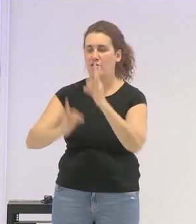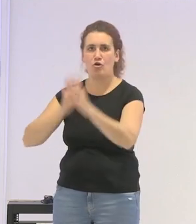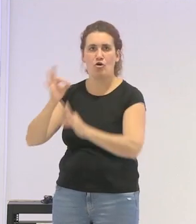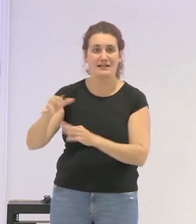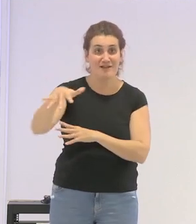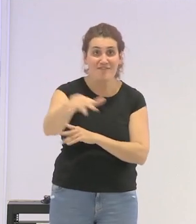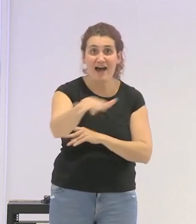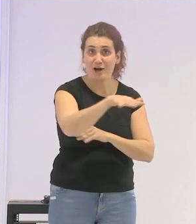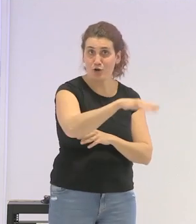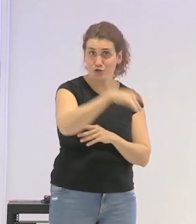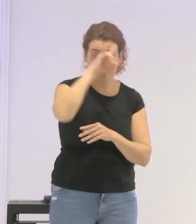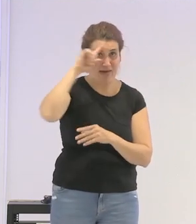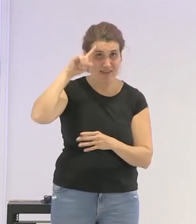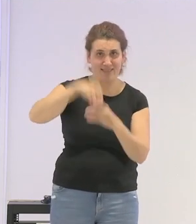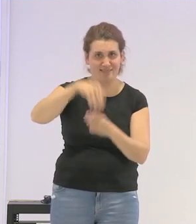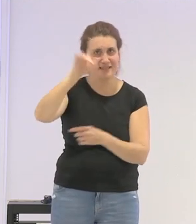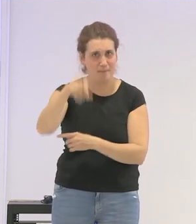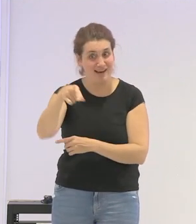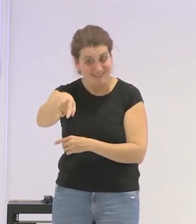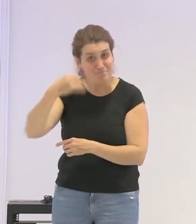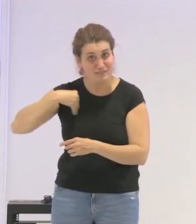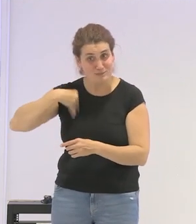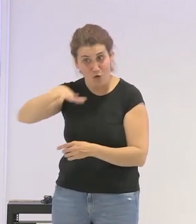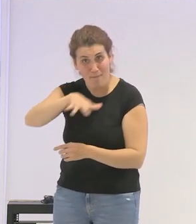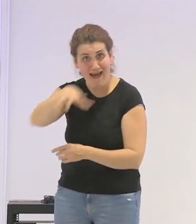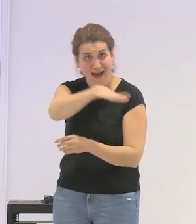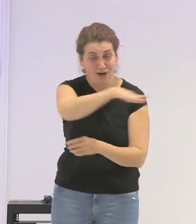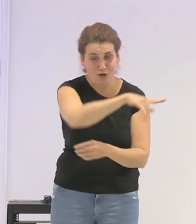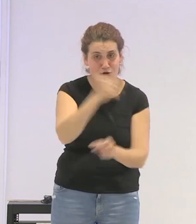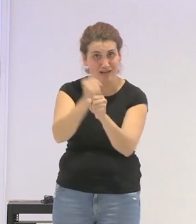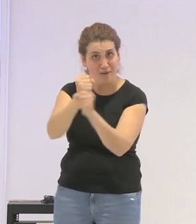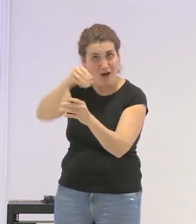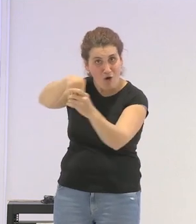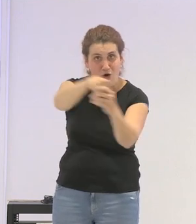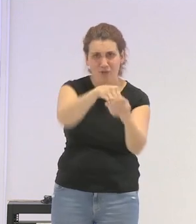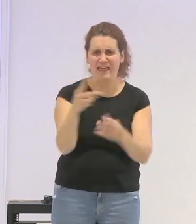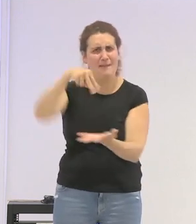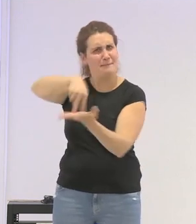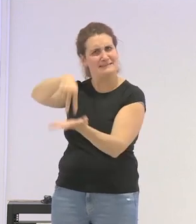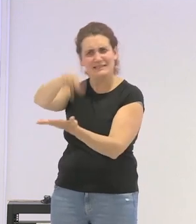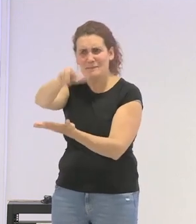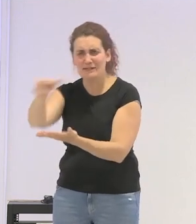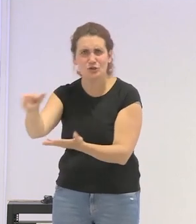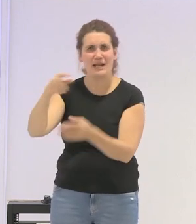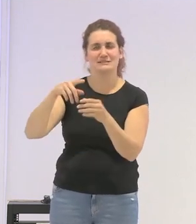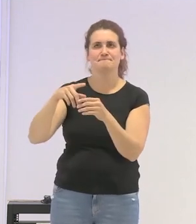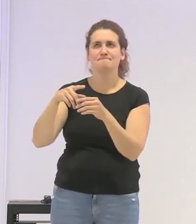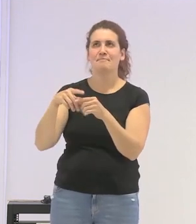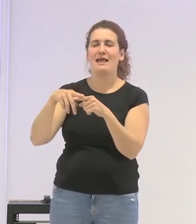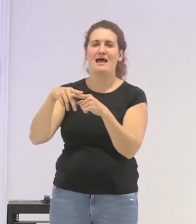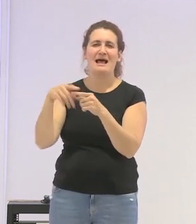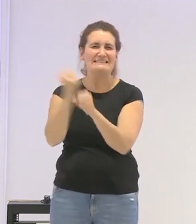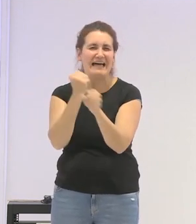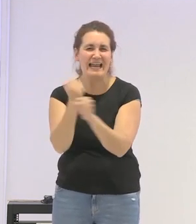yo creo que ese trabajo en los barrios, de estar presentes, de todo lo que llamamos tareas de apoyo mutuo,